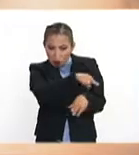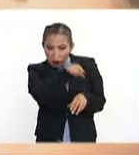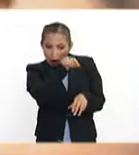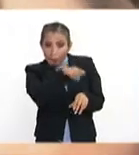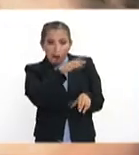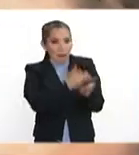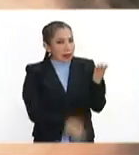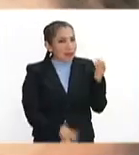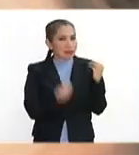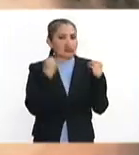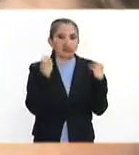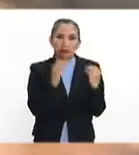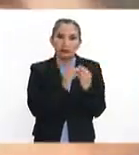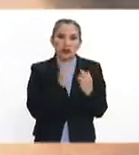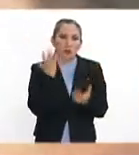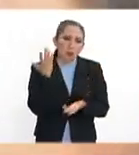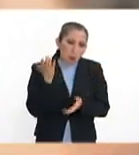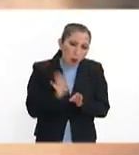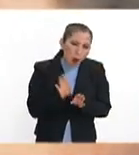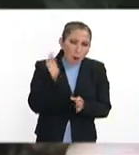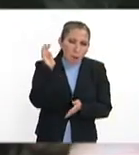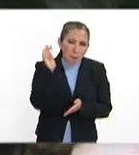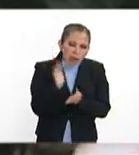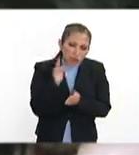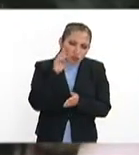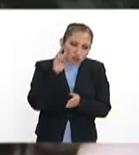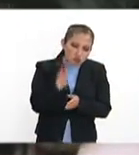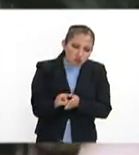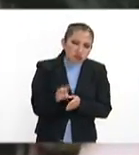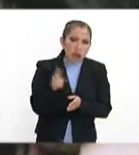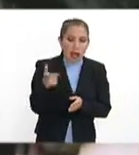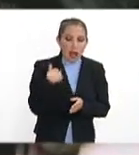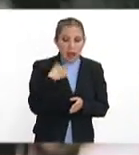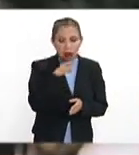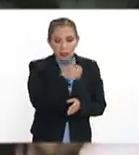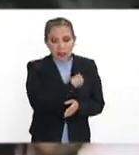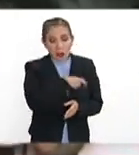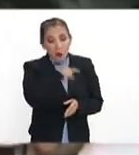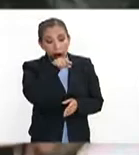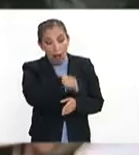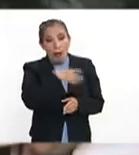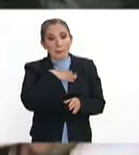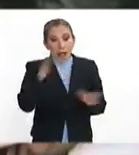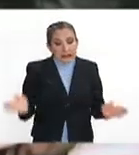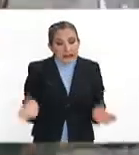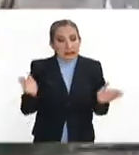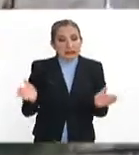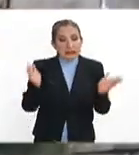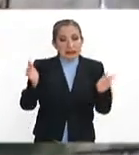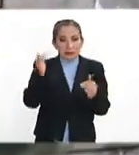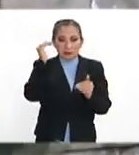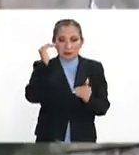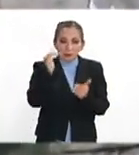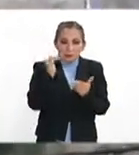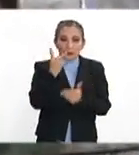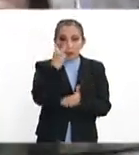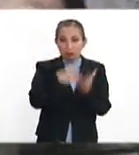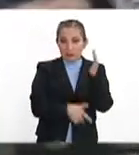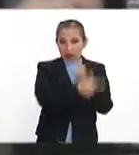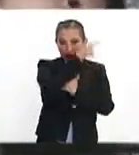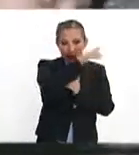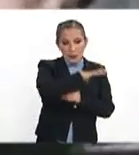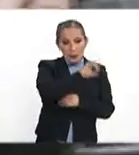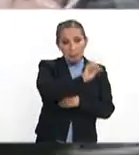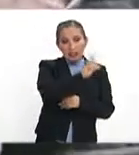la carencia que en menor medida hoy se está viendo, o sea, hoy es la que más se ha movido hacia abajo. En el 2012